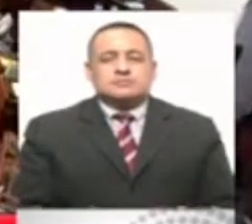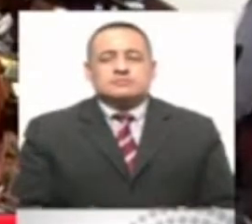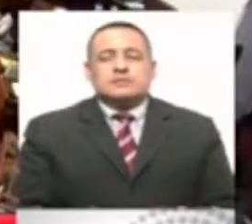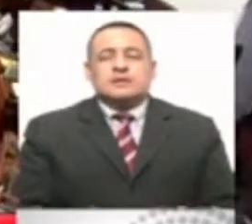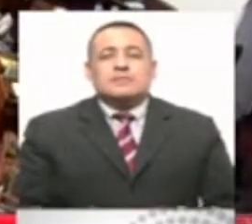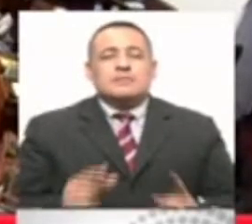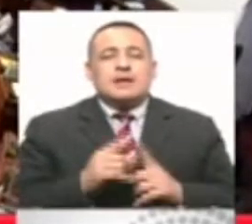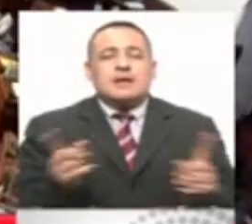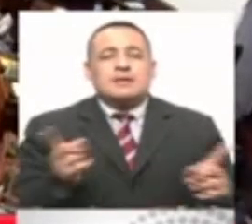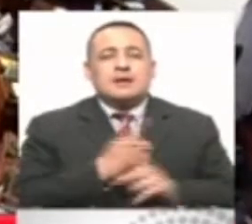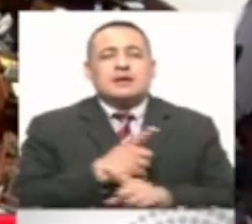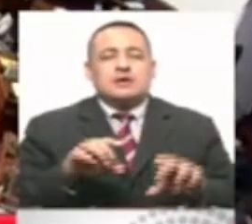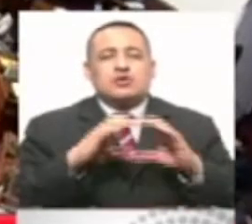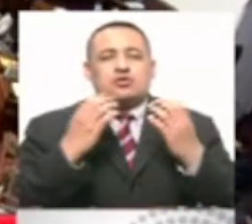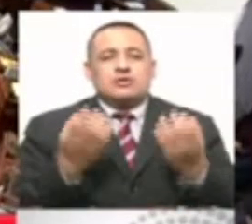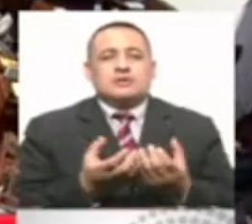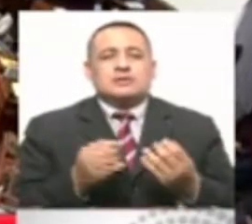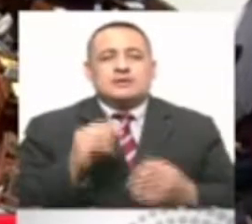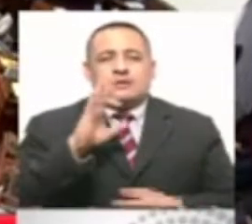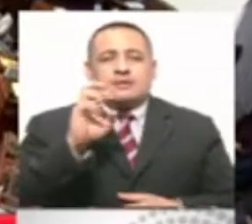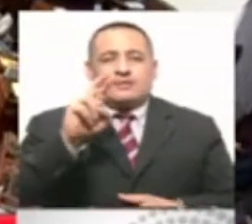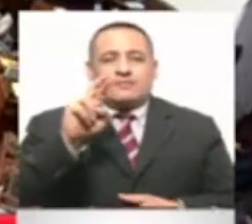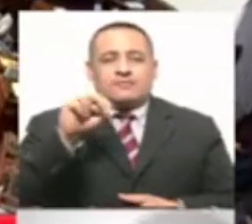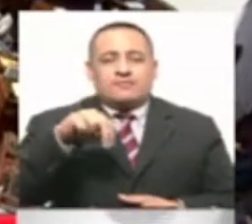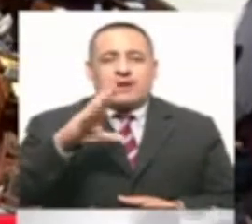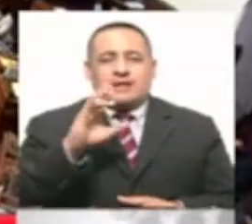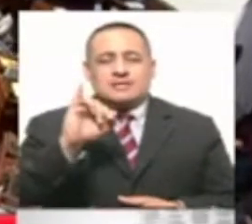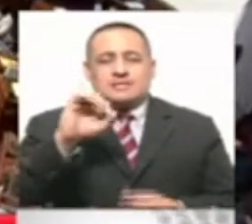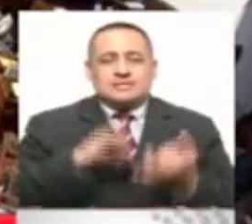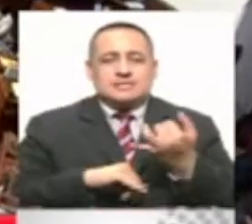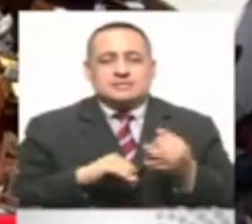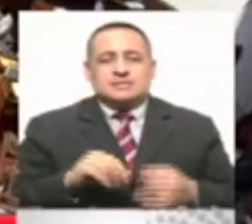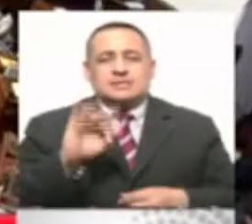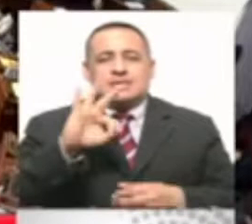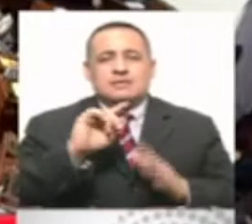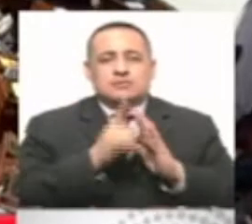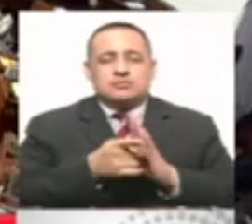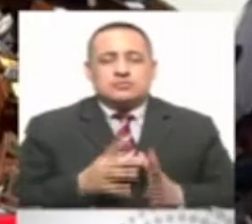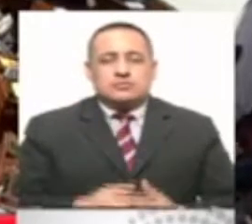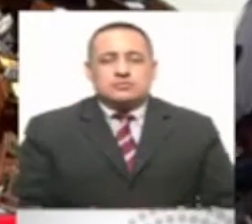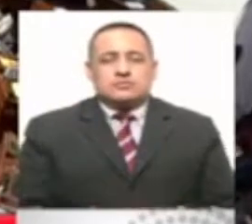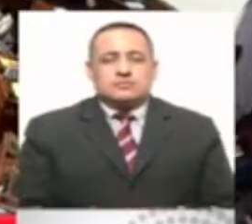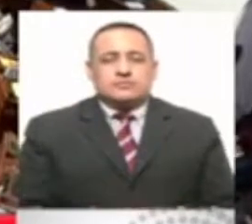la palabra la congresista Francis Paredes por 3 minutos.